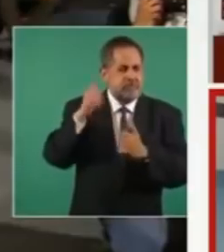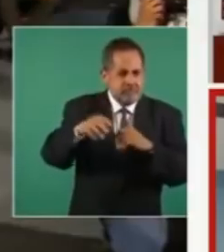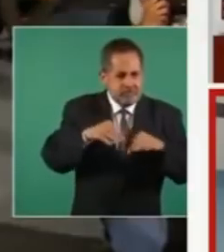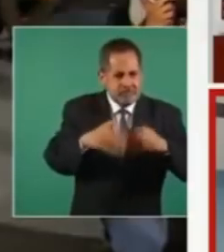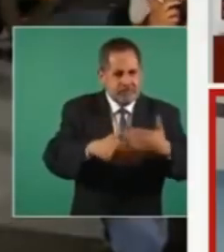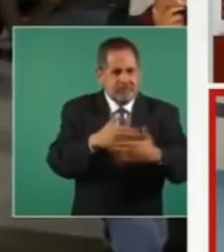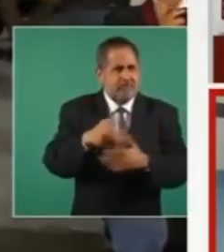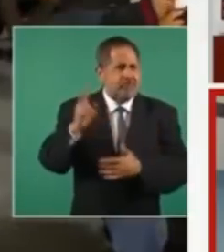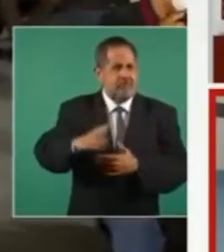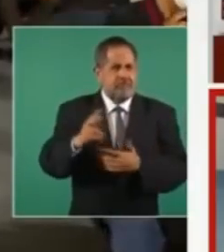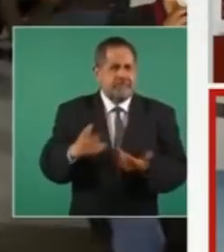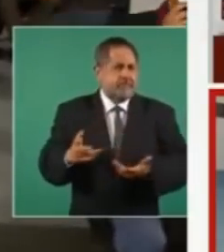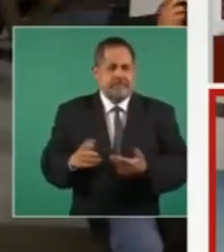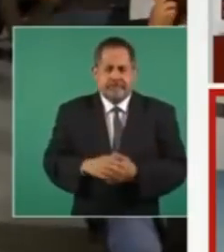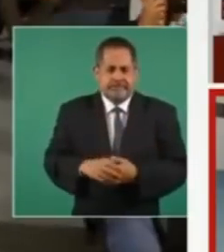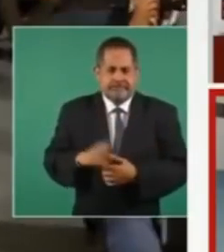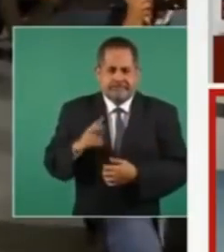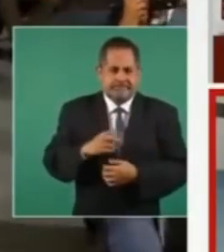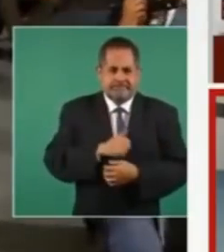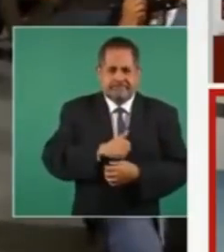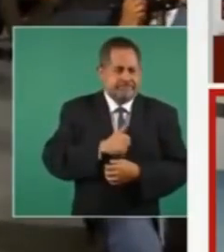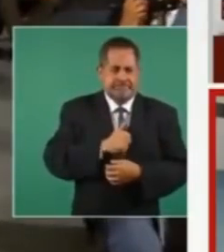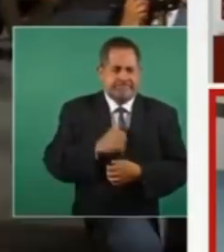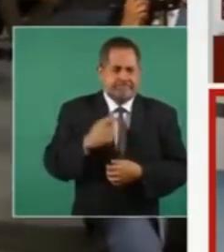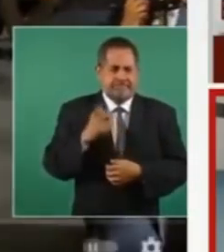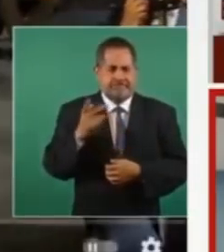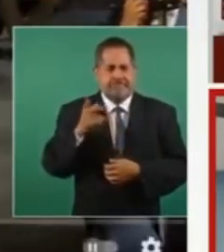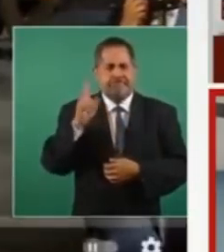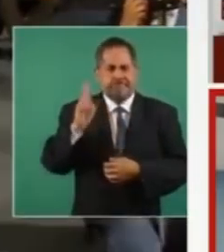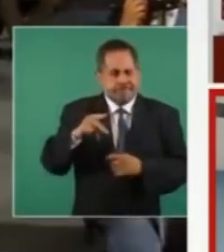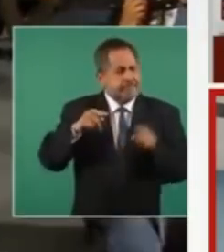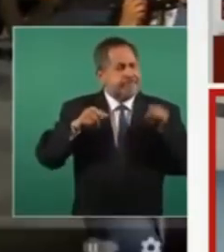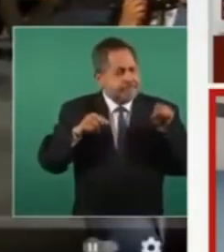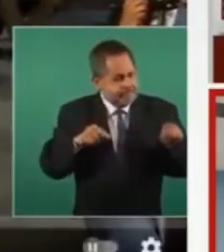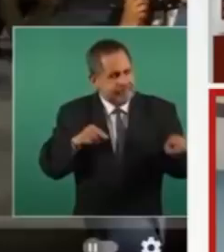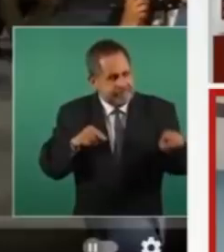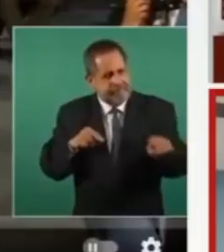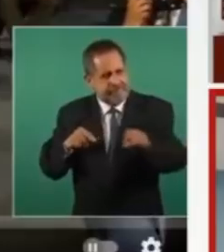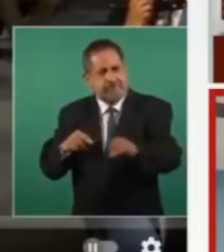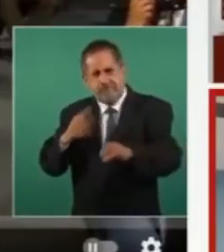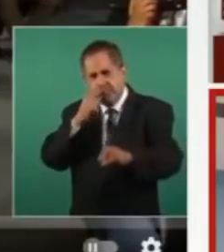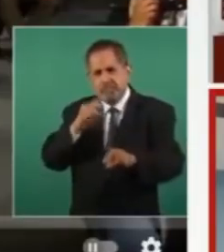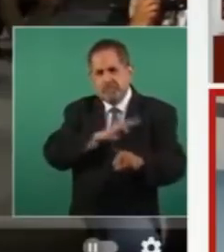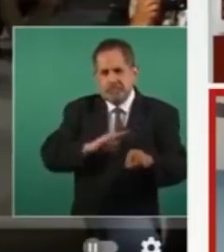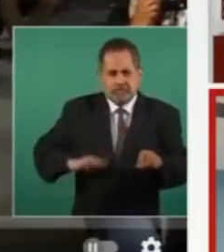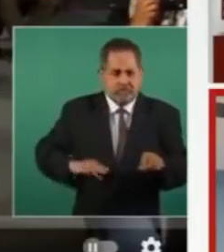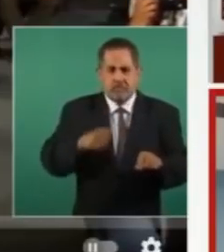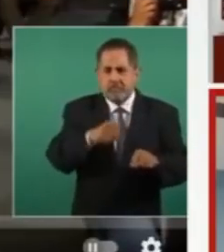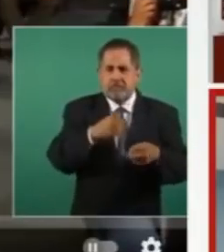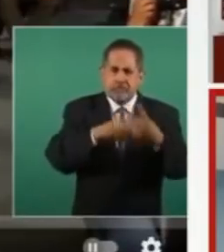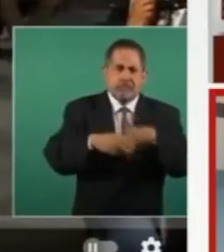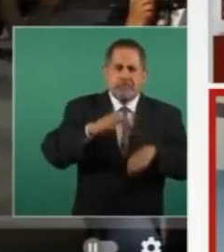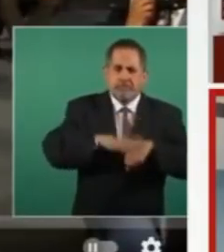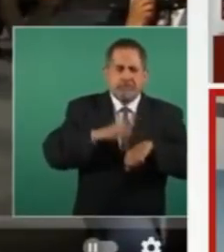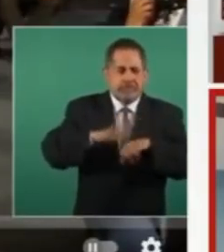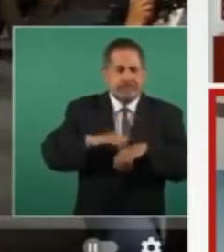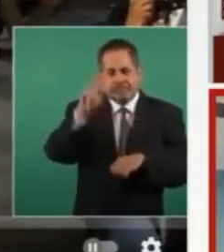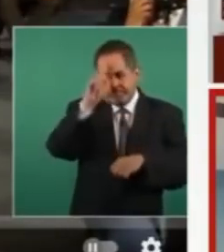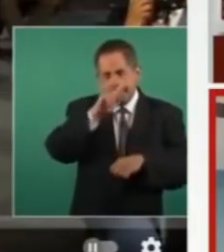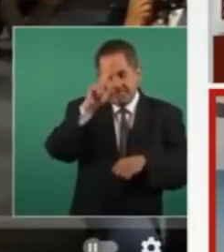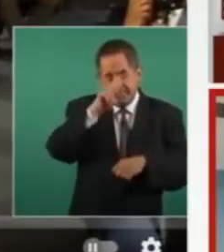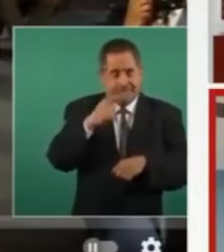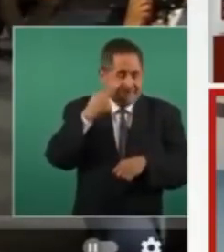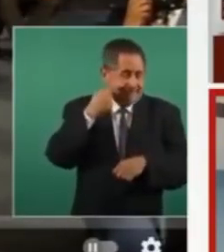porque desafortunadamente me parece que ahí es donde este tipo de situaciones han ido en,